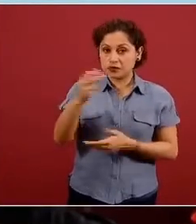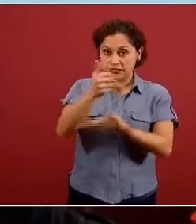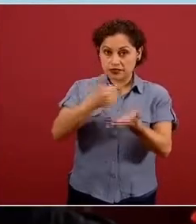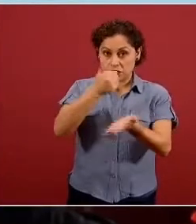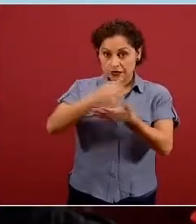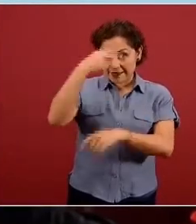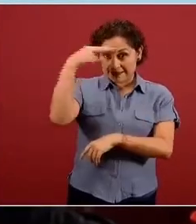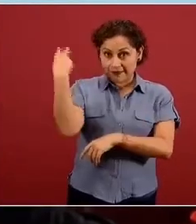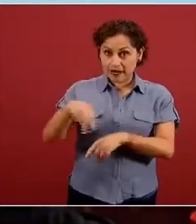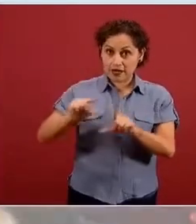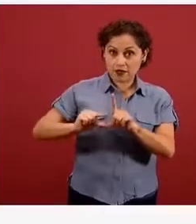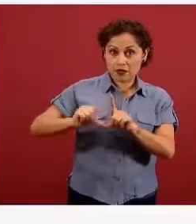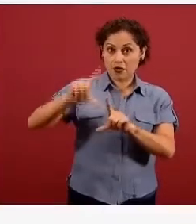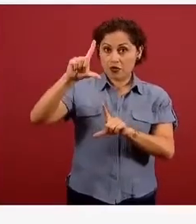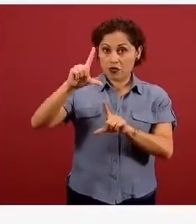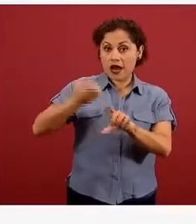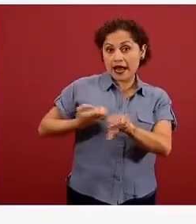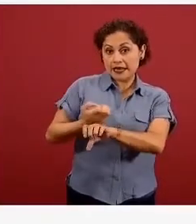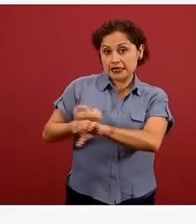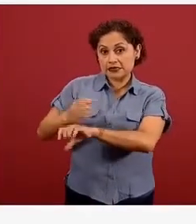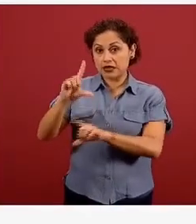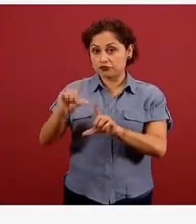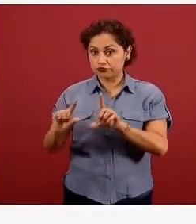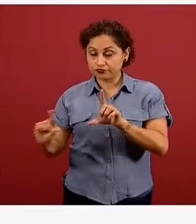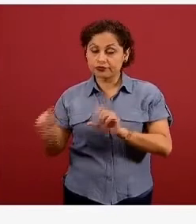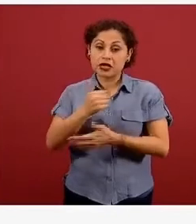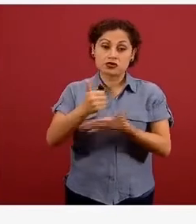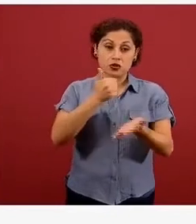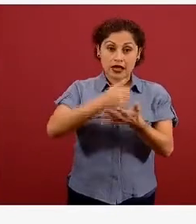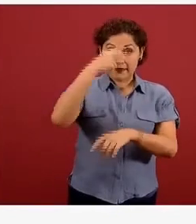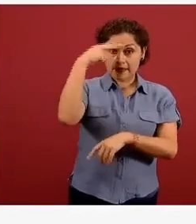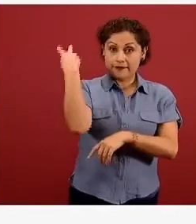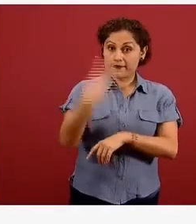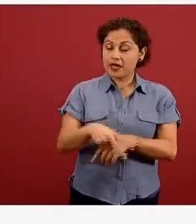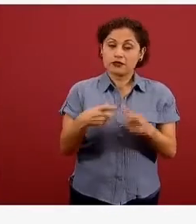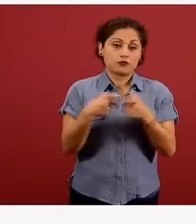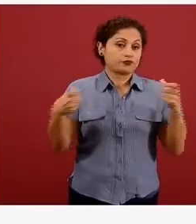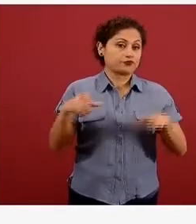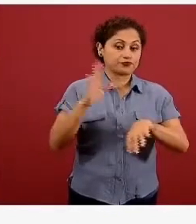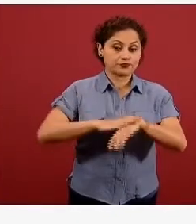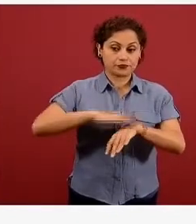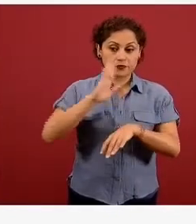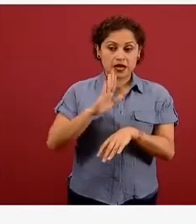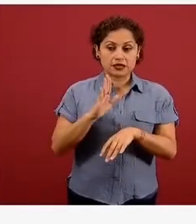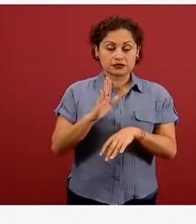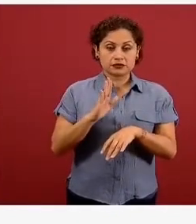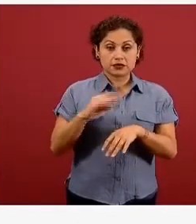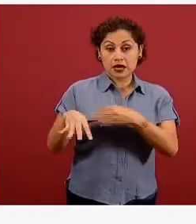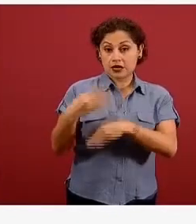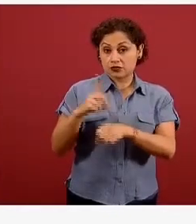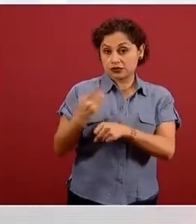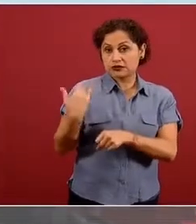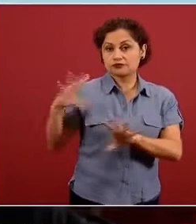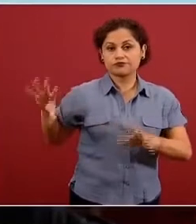ahí, corresponden a cada entidad federativa, la Ciudad de México teniendo el mayor aporte de casos de los últimos 14